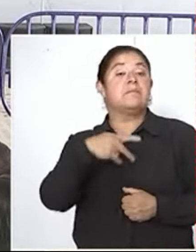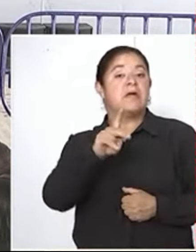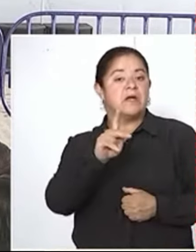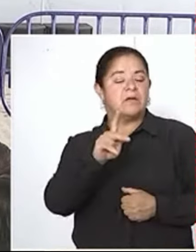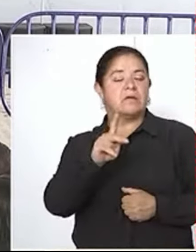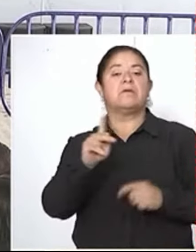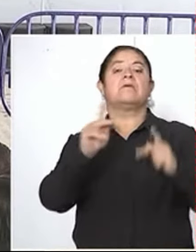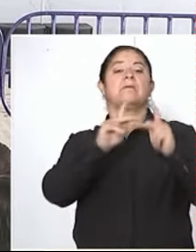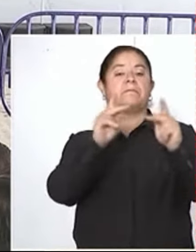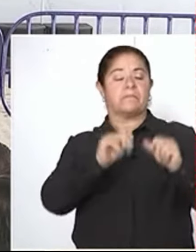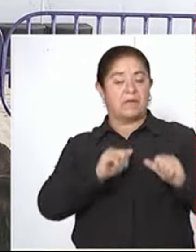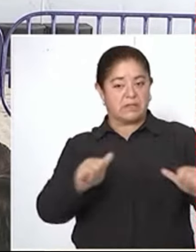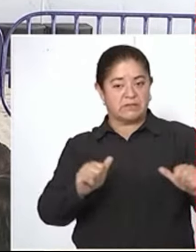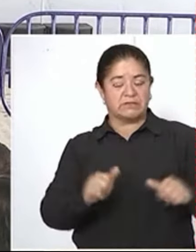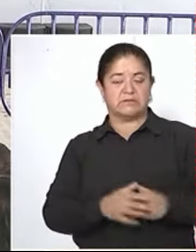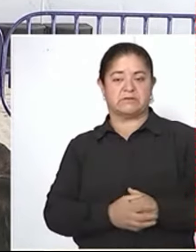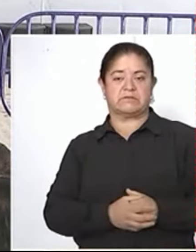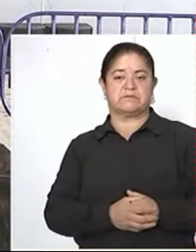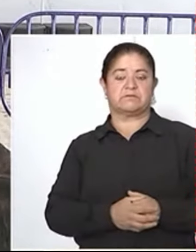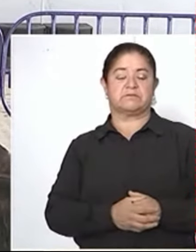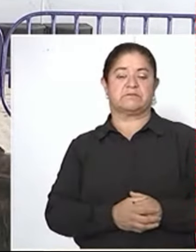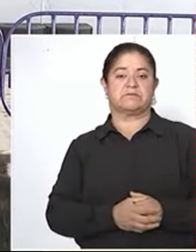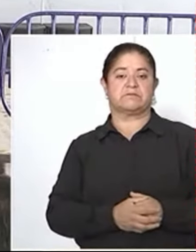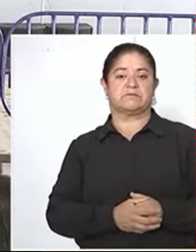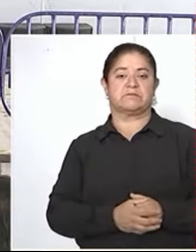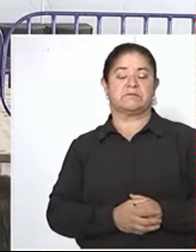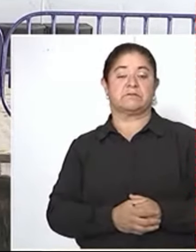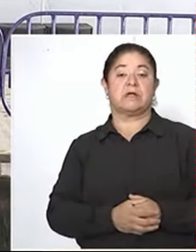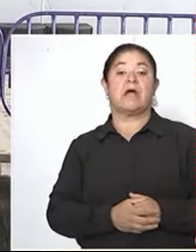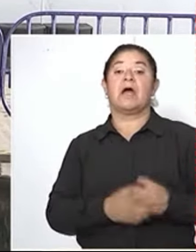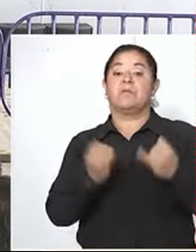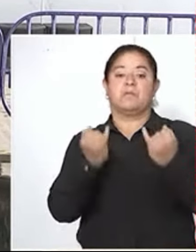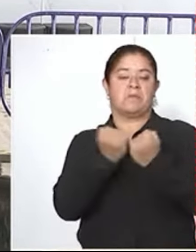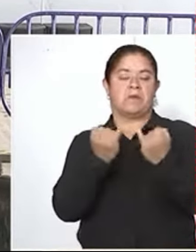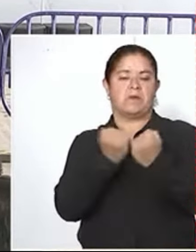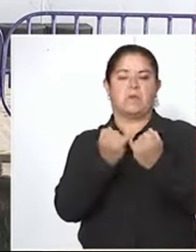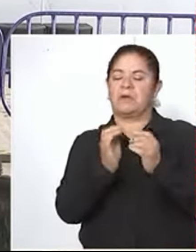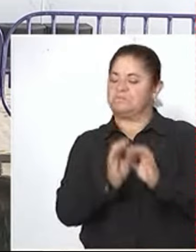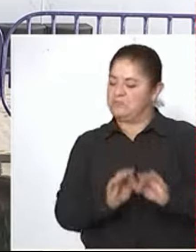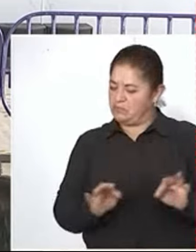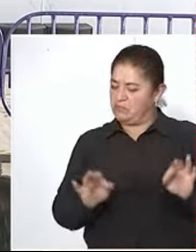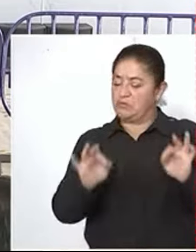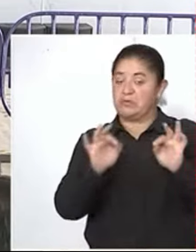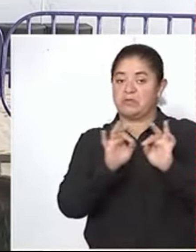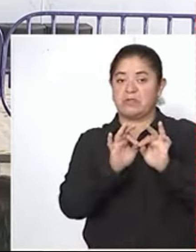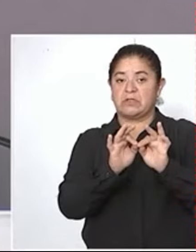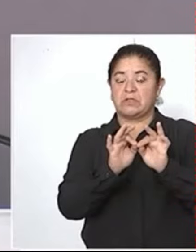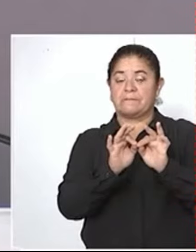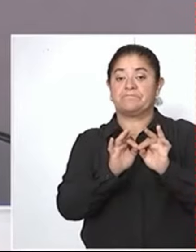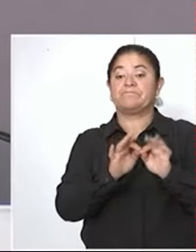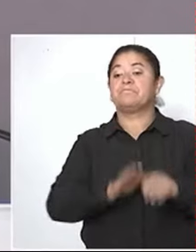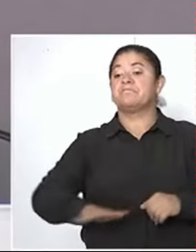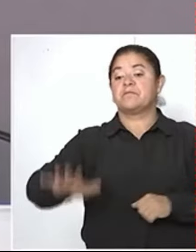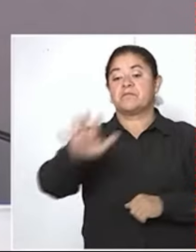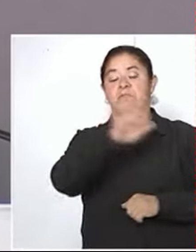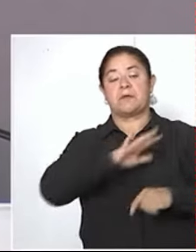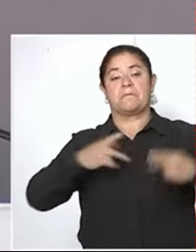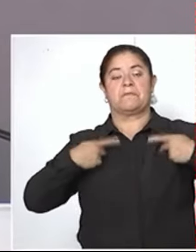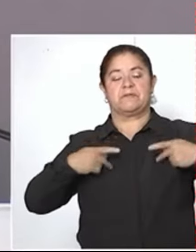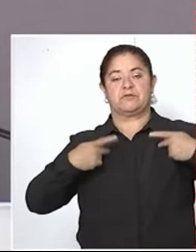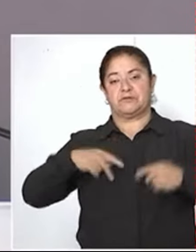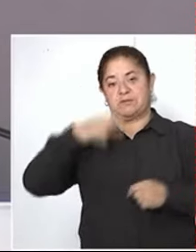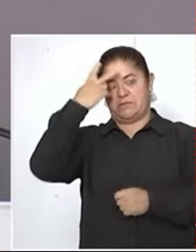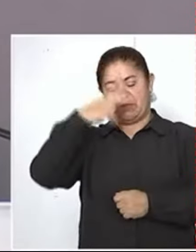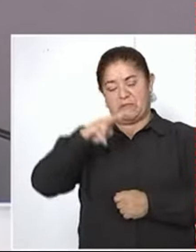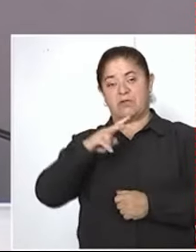pero no por ello menos importante o menos profunda el pueblo de méxico decidió en